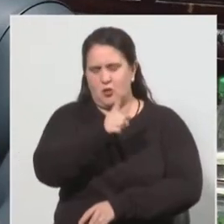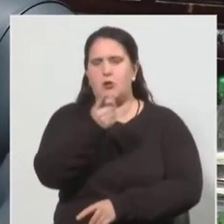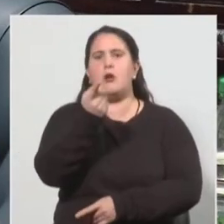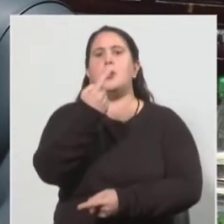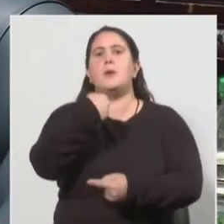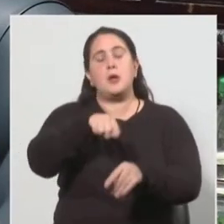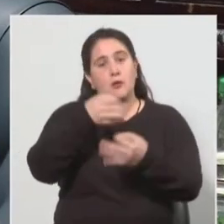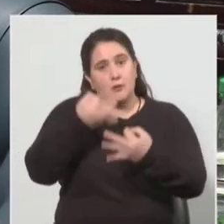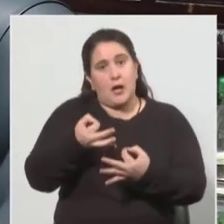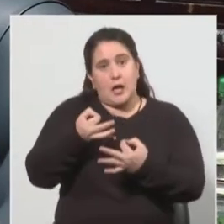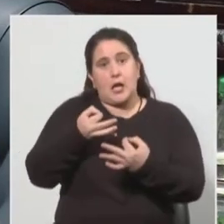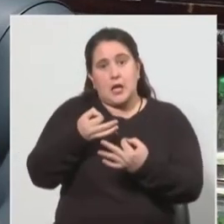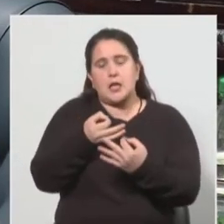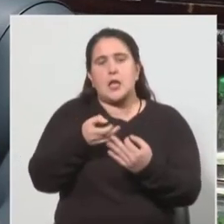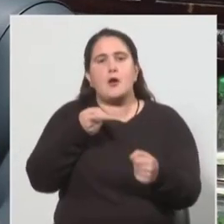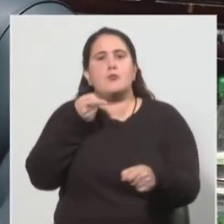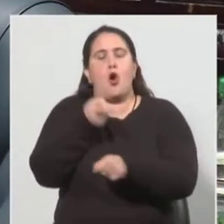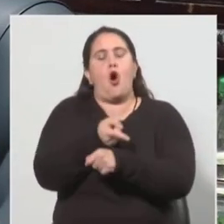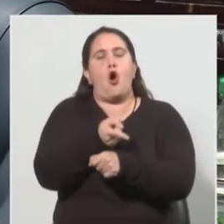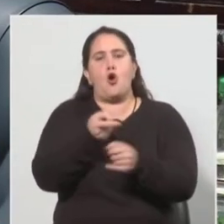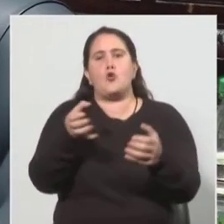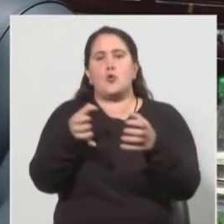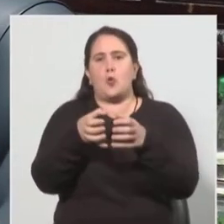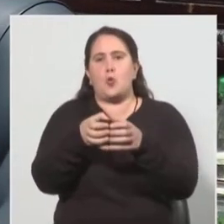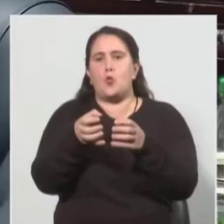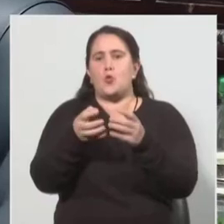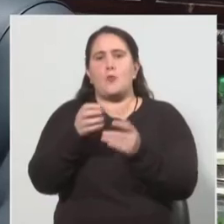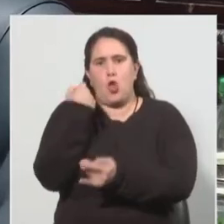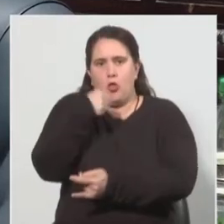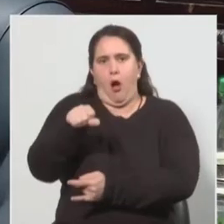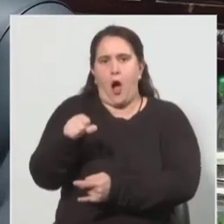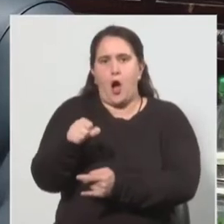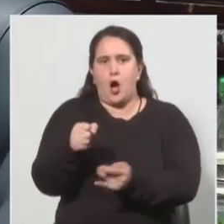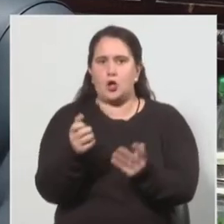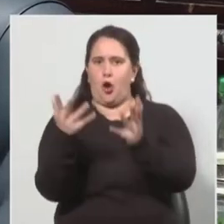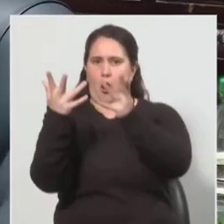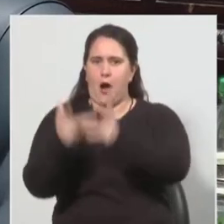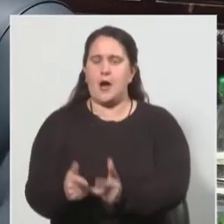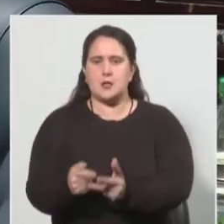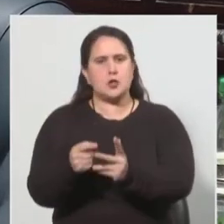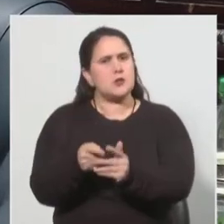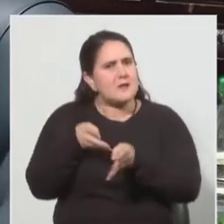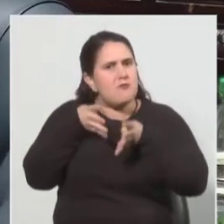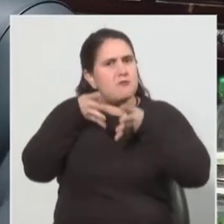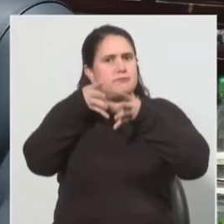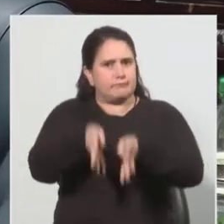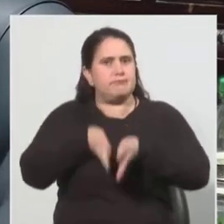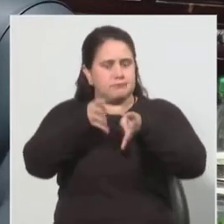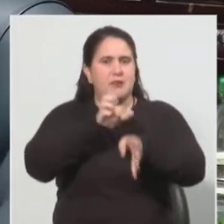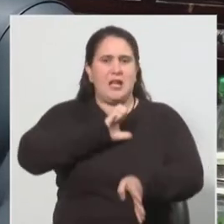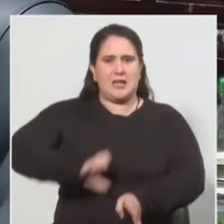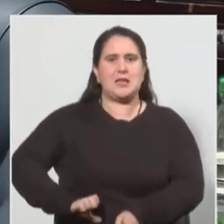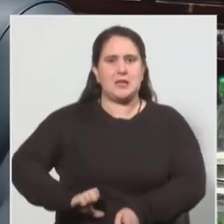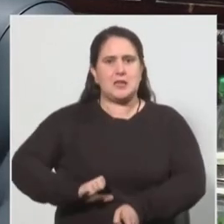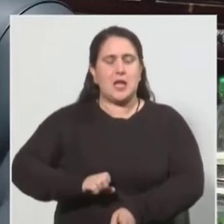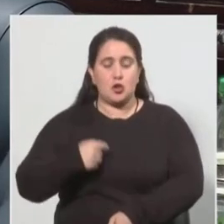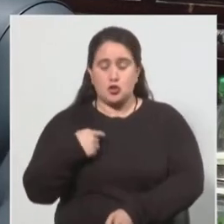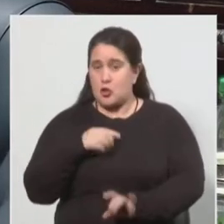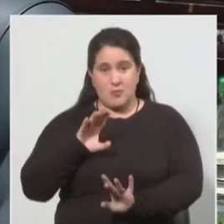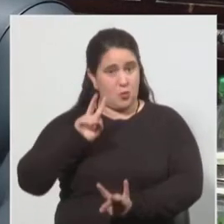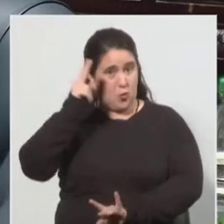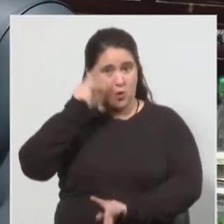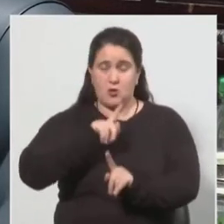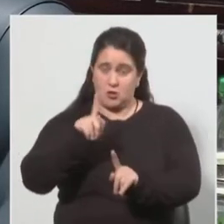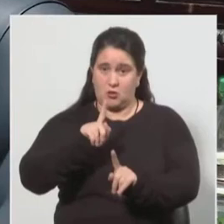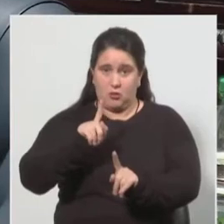que la lucha contra el crimen organizado es uno de los mayores desafíos que enfrentan nuestros estados. Vuelvo a citar la entrevista